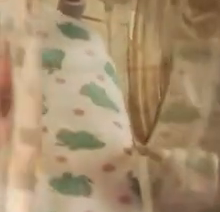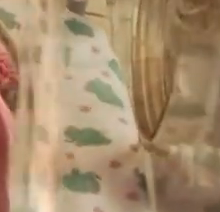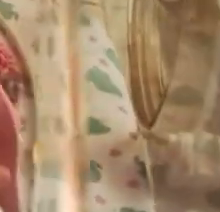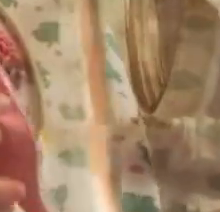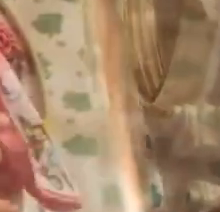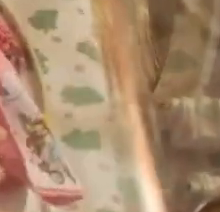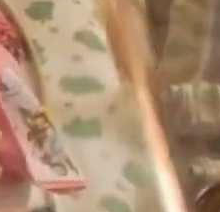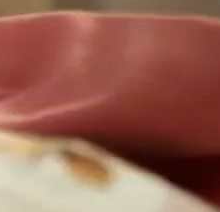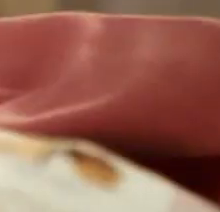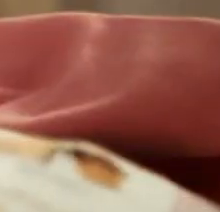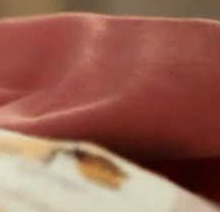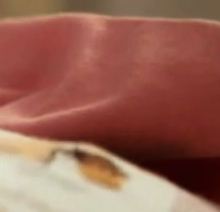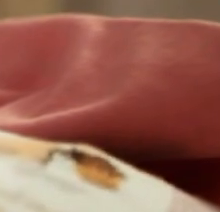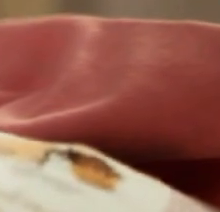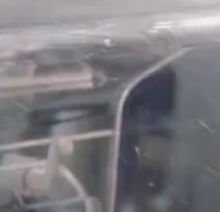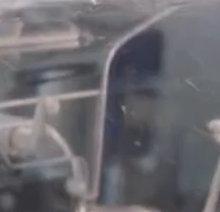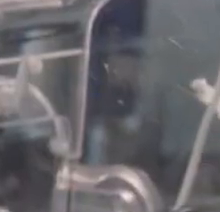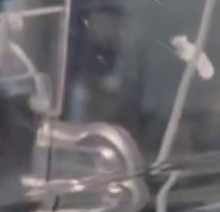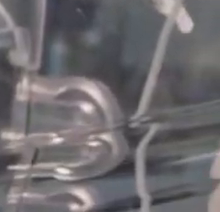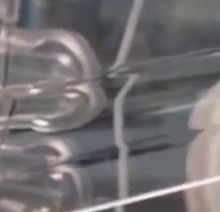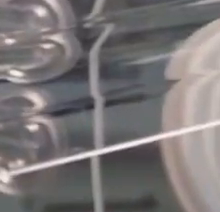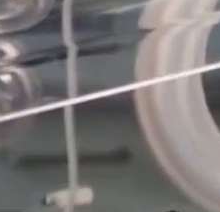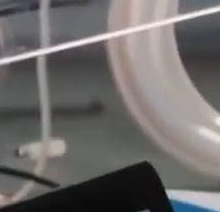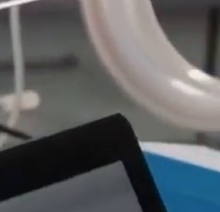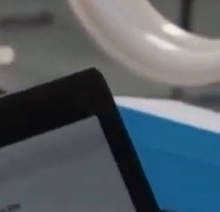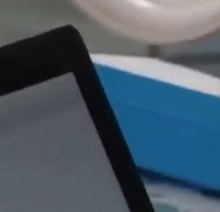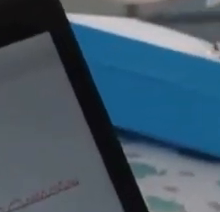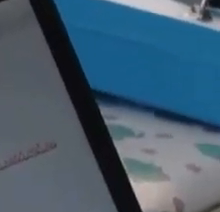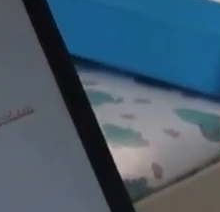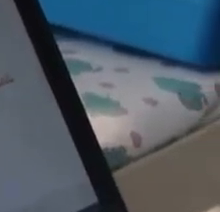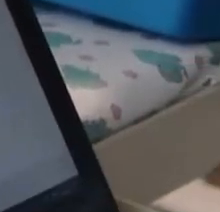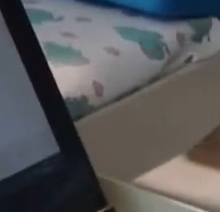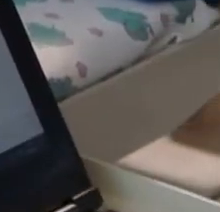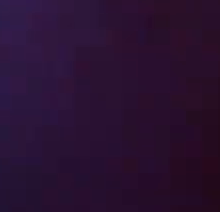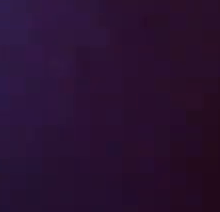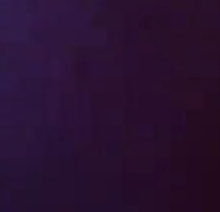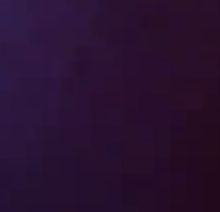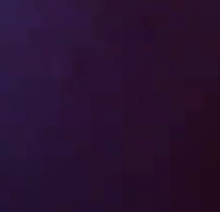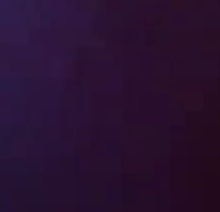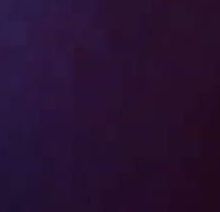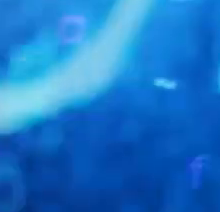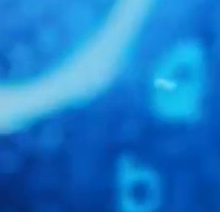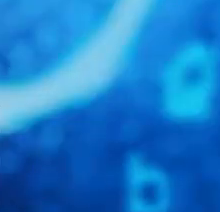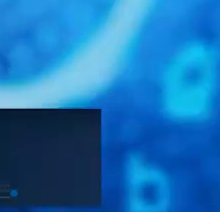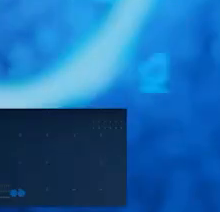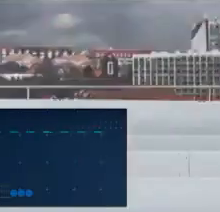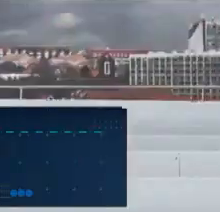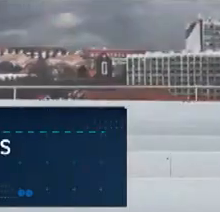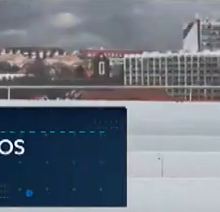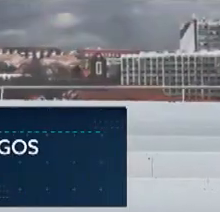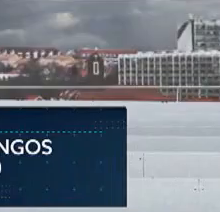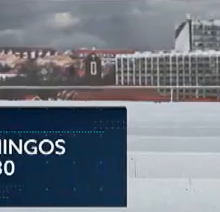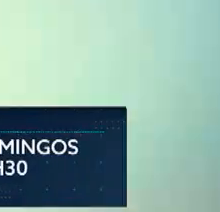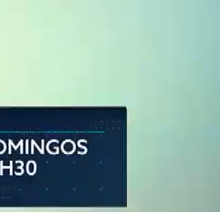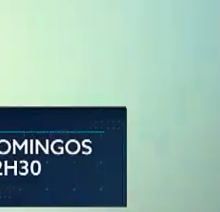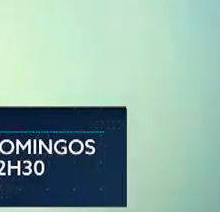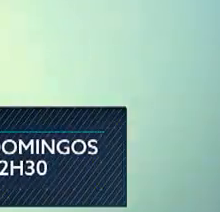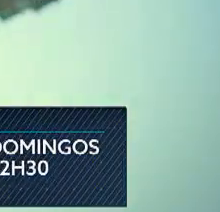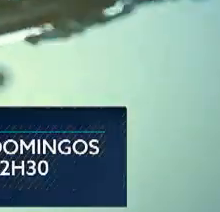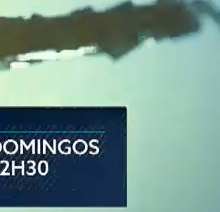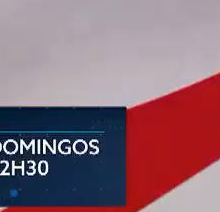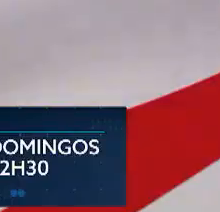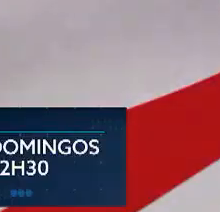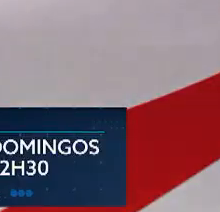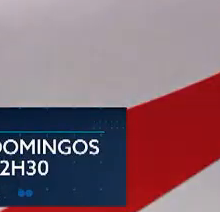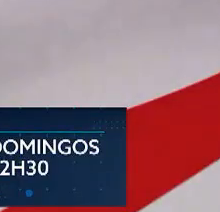prematuramente deben luchar por sobrevivir cómo quiere ayudar la ciencia visión futuro para adentrarse al